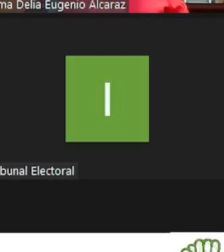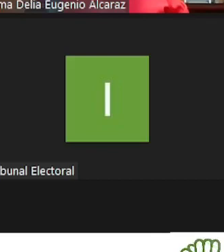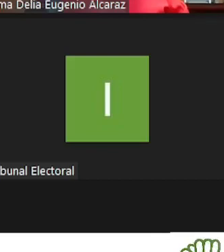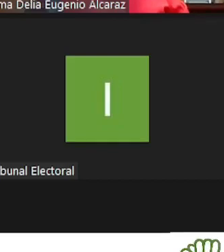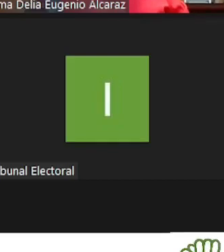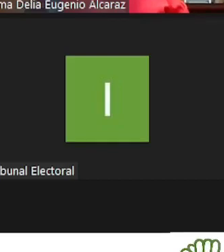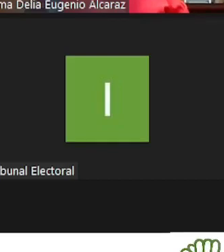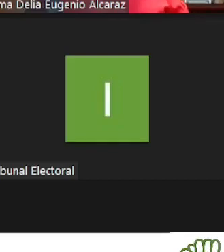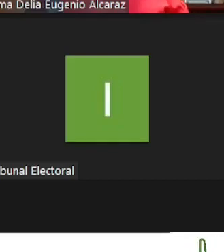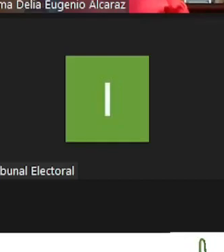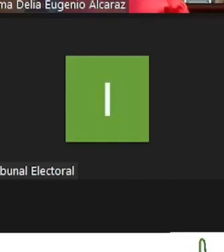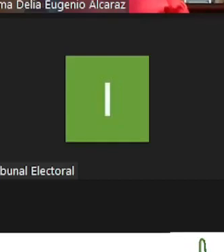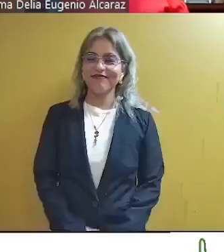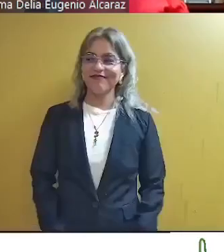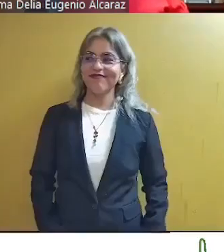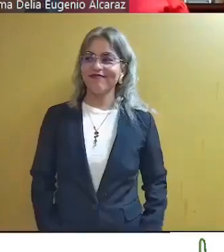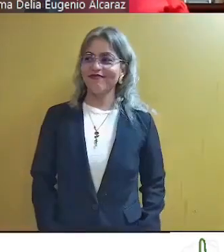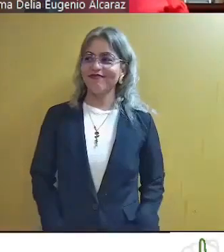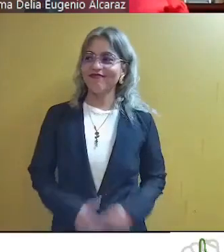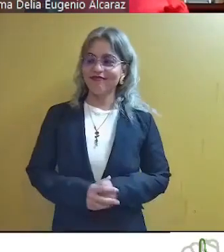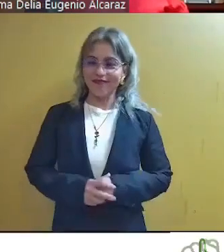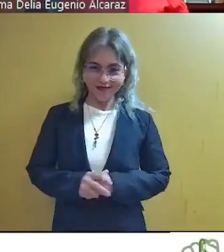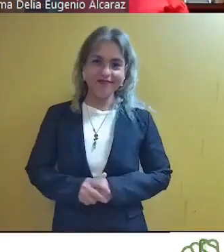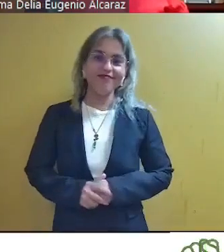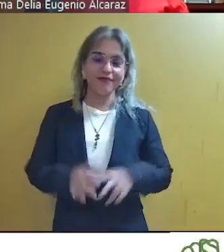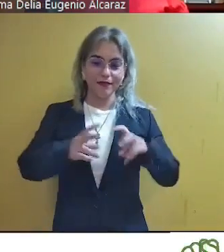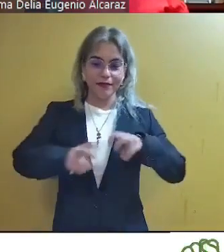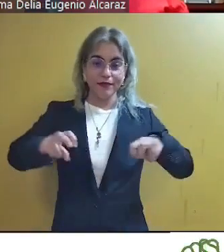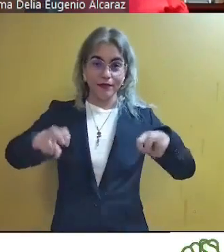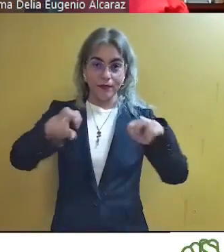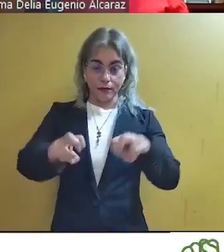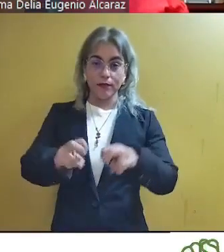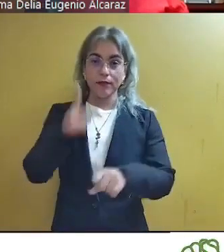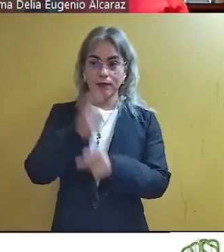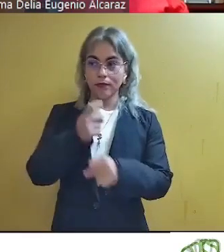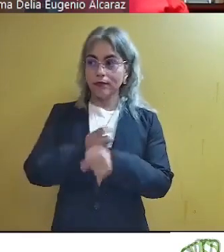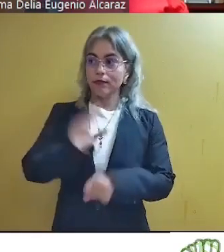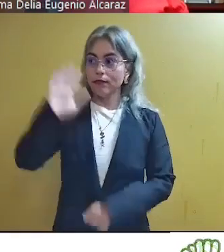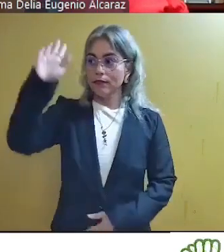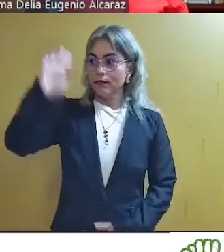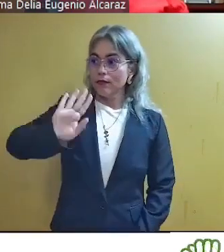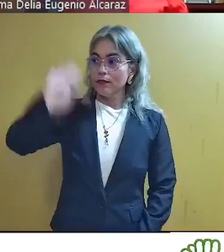Gracias, magistrado. En esta primera ronda, ¿alguien desea hacer uso de la voz?